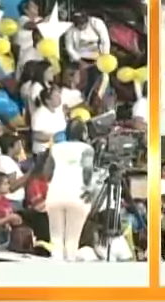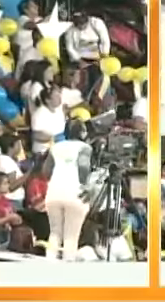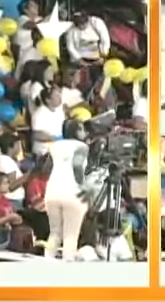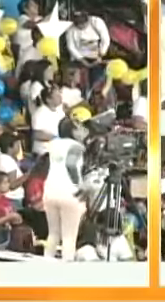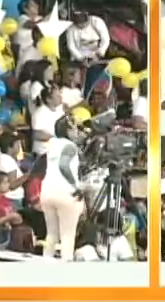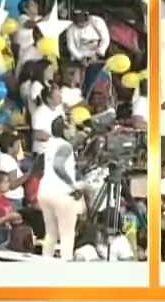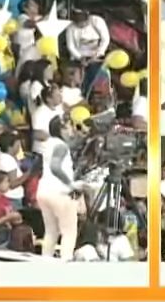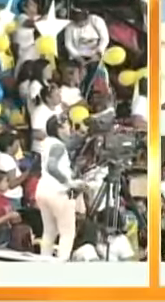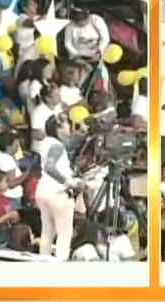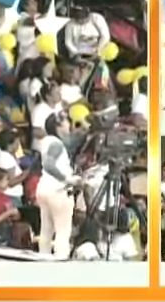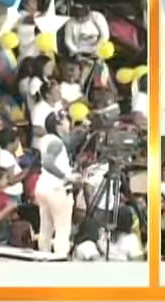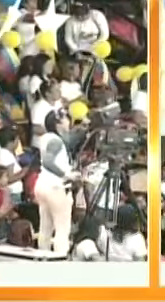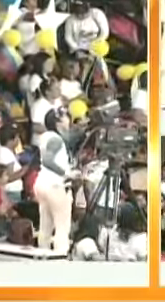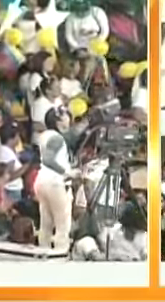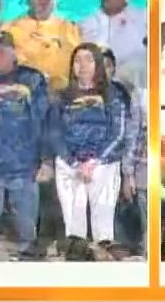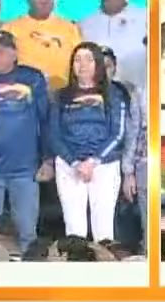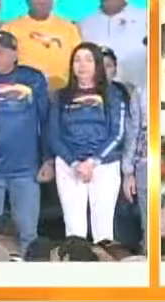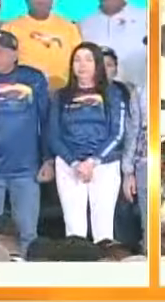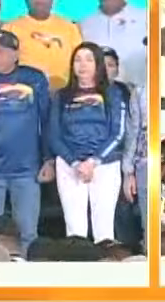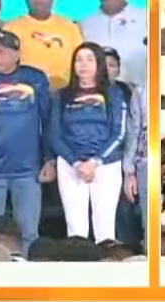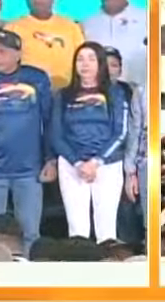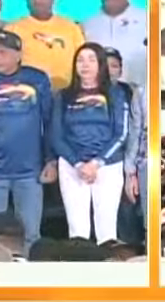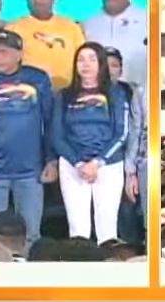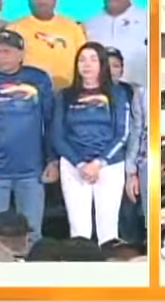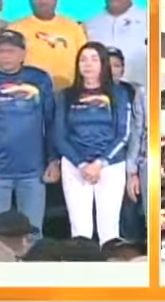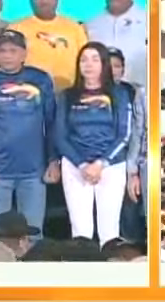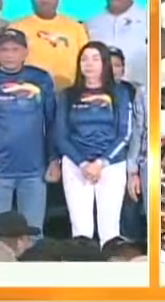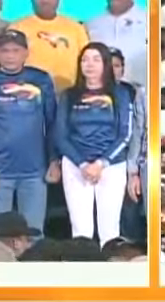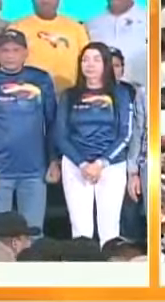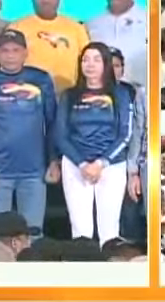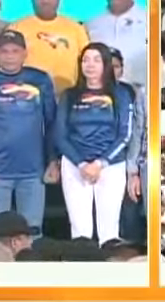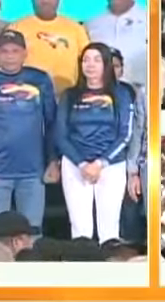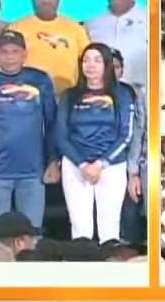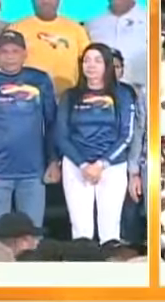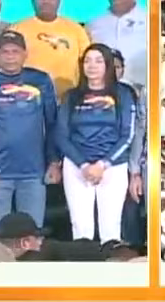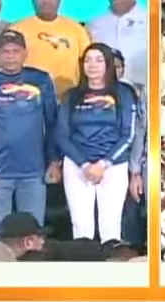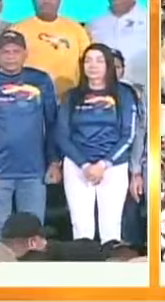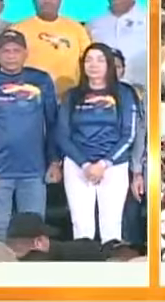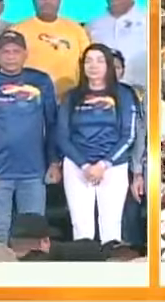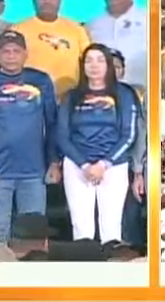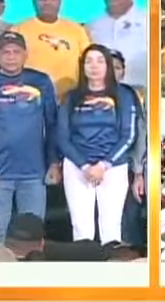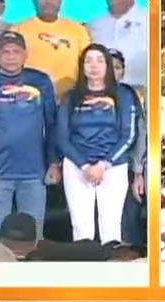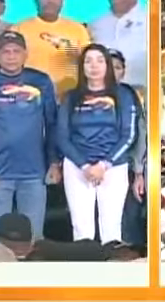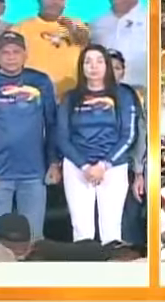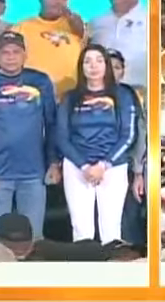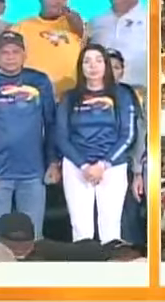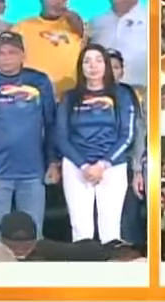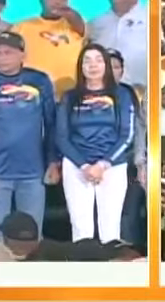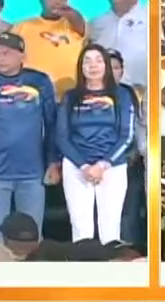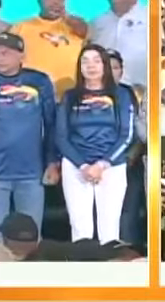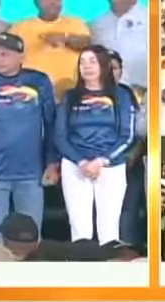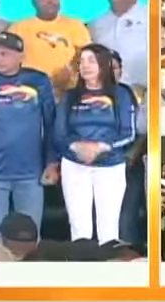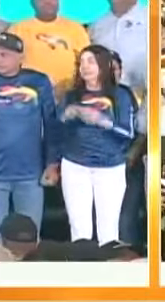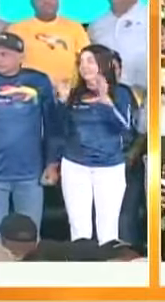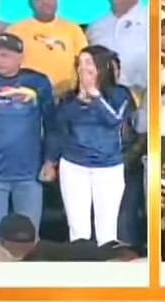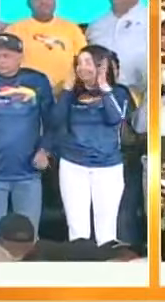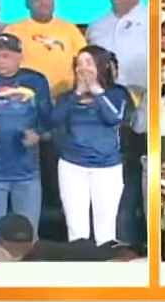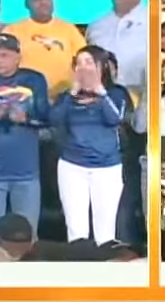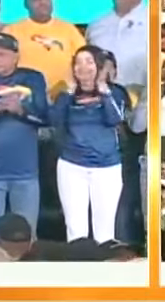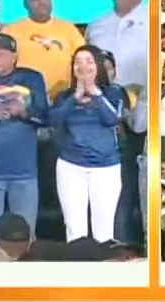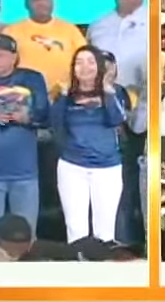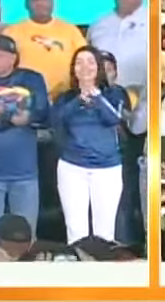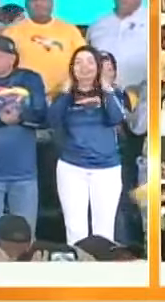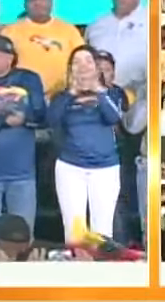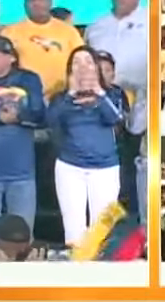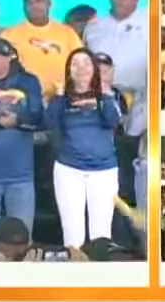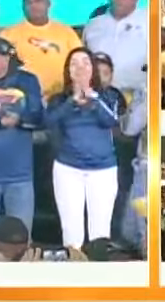un pueblo a su lado para la defensa de ese territorio esequivo y de todo nuestro territorio. A nuestra gloriosa Fuerza Armada, saludo aquí a mi mayor